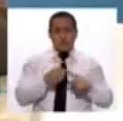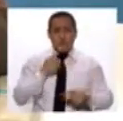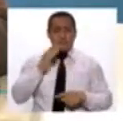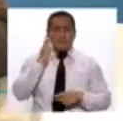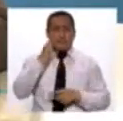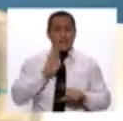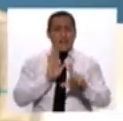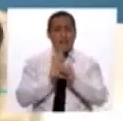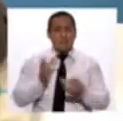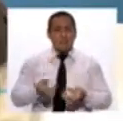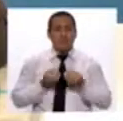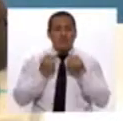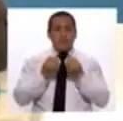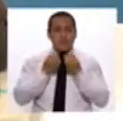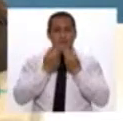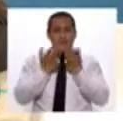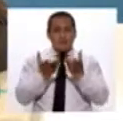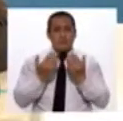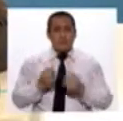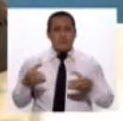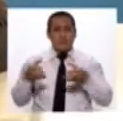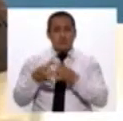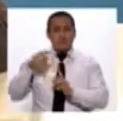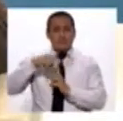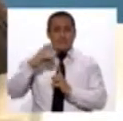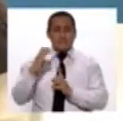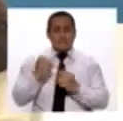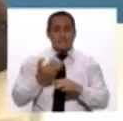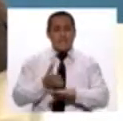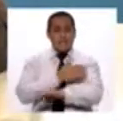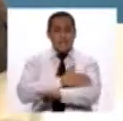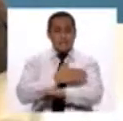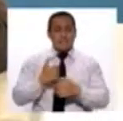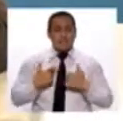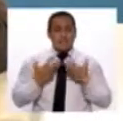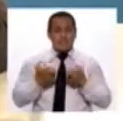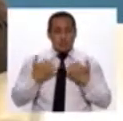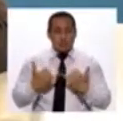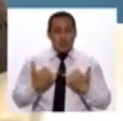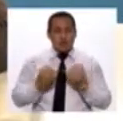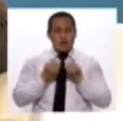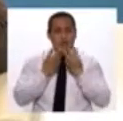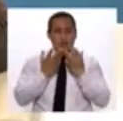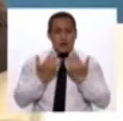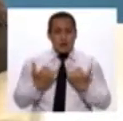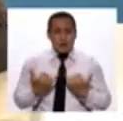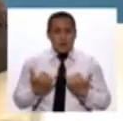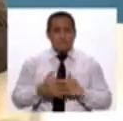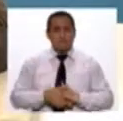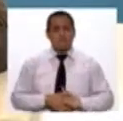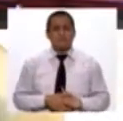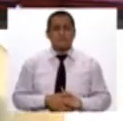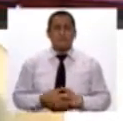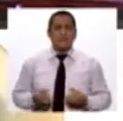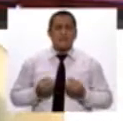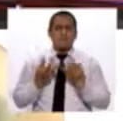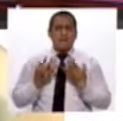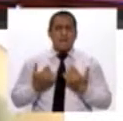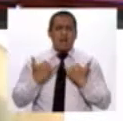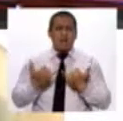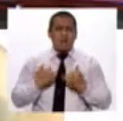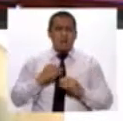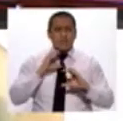inaplicar la ley en virtud del pronunciamiento del Tribunal Constitucional que estamos por comentar en esta oportunidad. Entonces